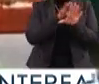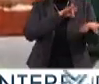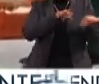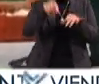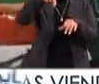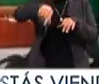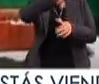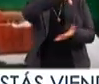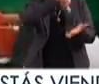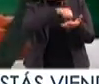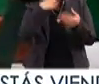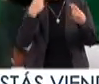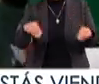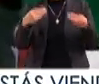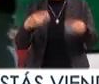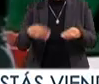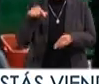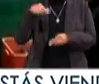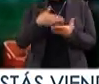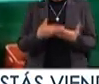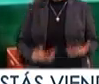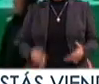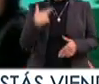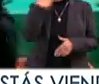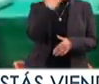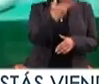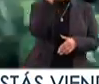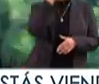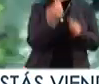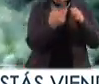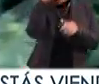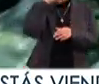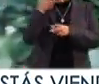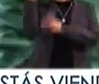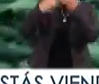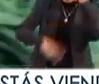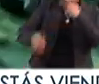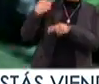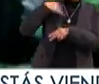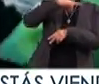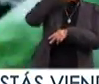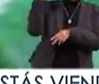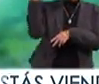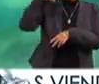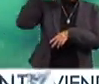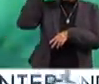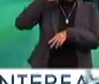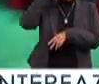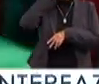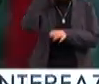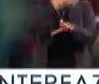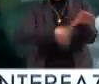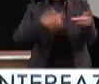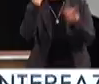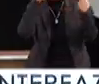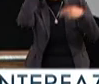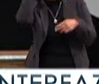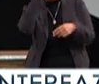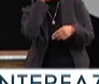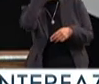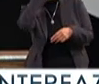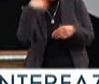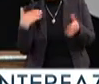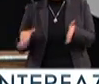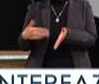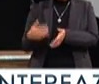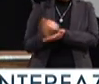y cómo funciona esta central de abasto, es que hoy a las 8 o 9 de la noche llegará aquí un chile habanero de Yucatán y mañana en la tarde una señora en Monterrey va a